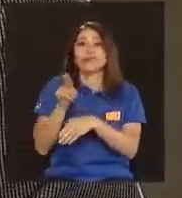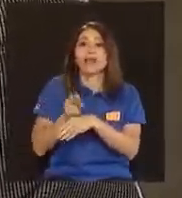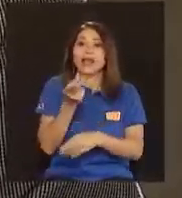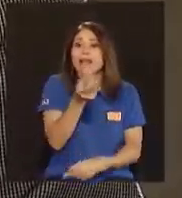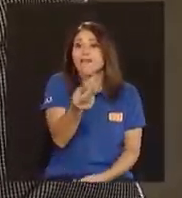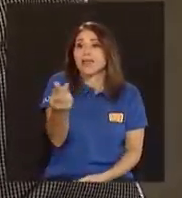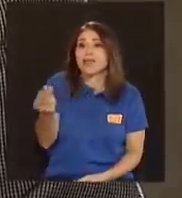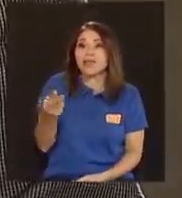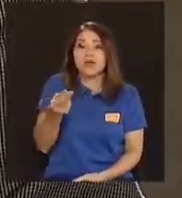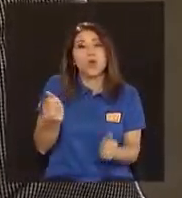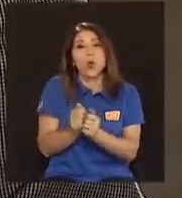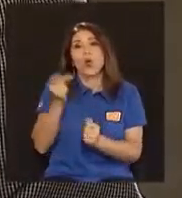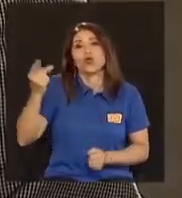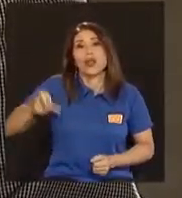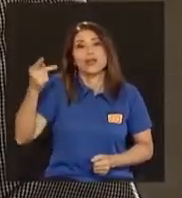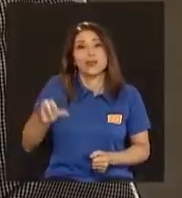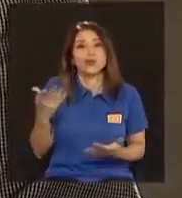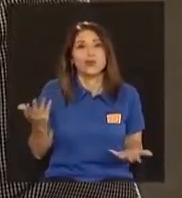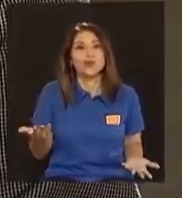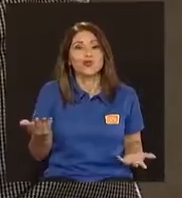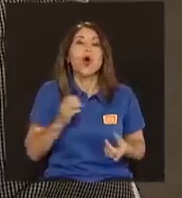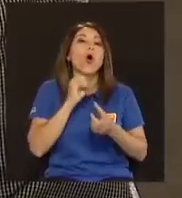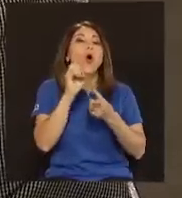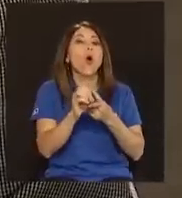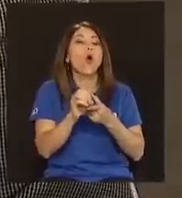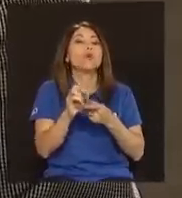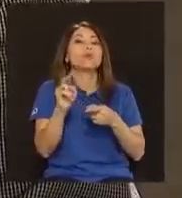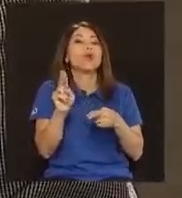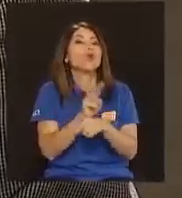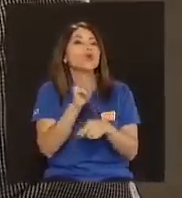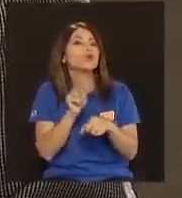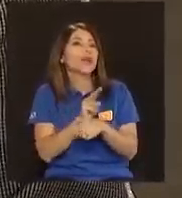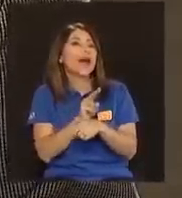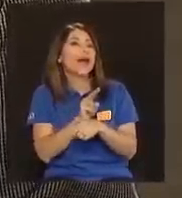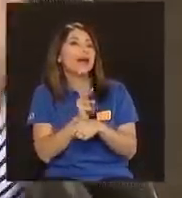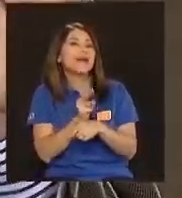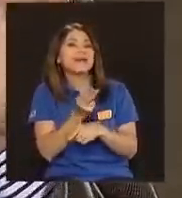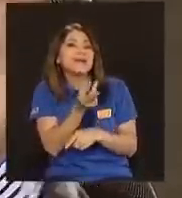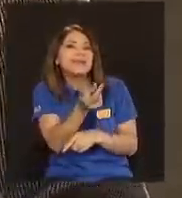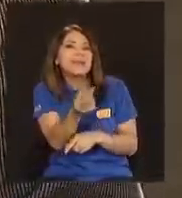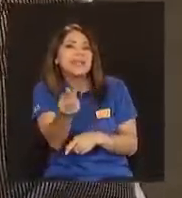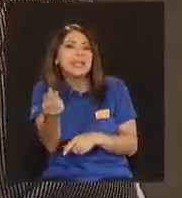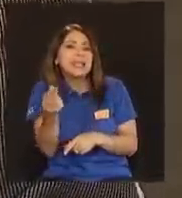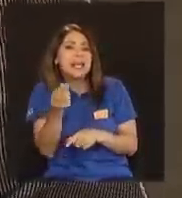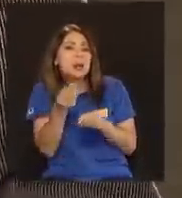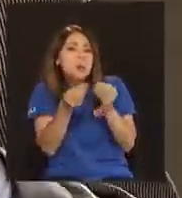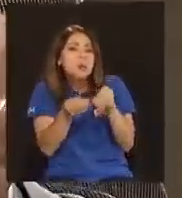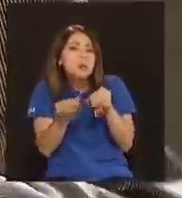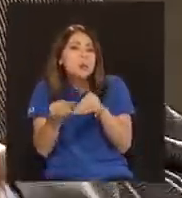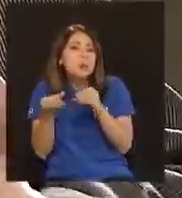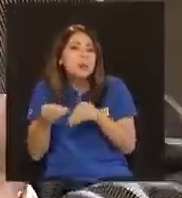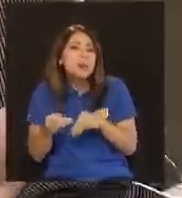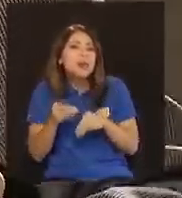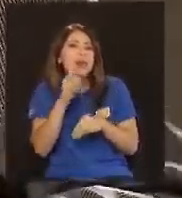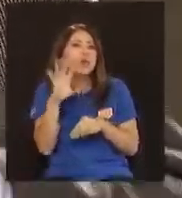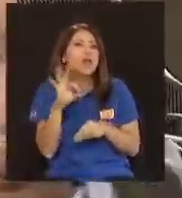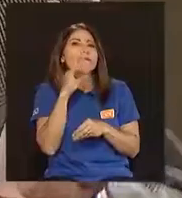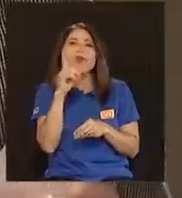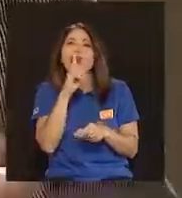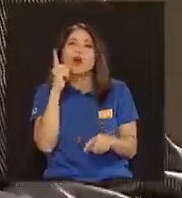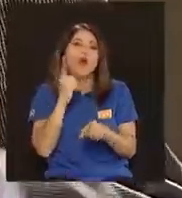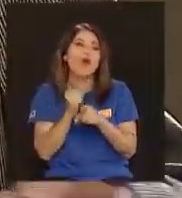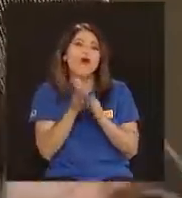inherentes a manejar efectivo o hacer un uso poco eficiente de esos excesos de dinero que son mucho para ellos,